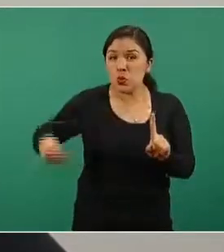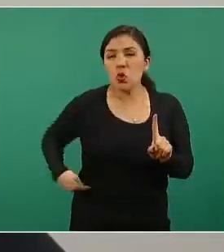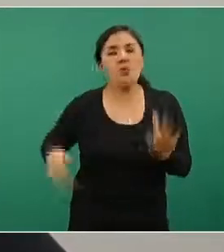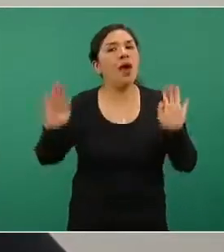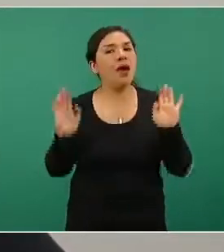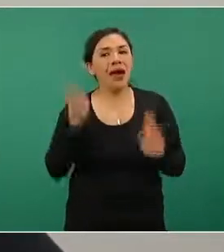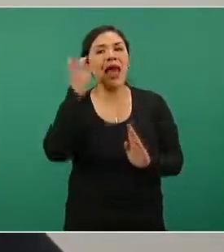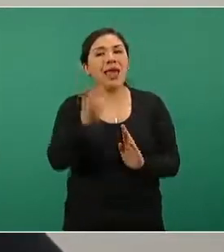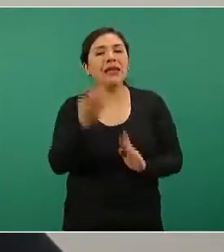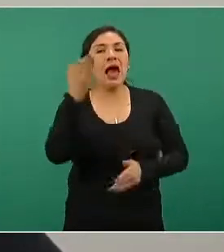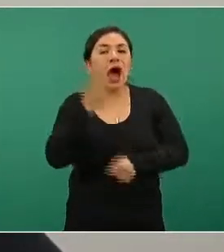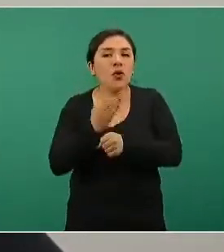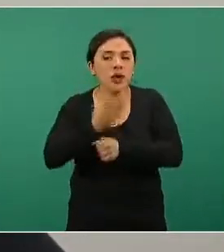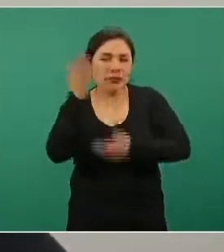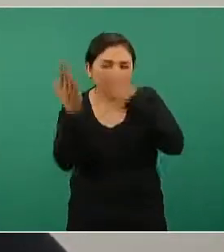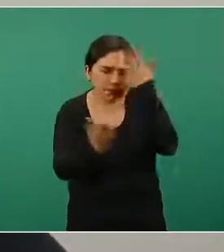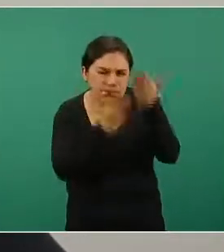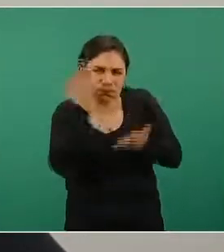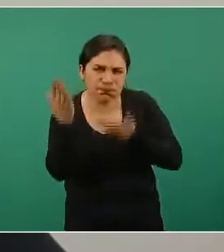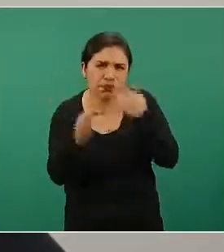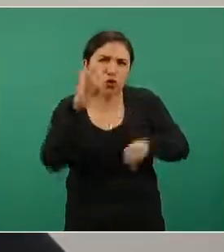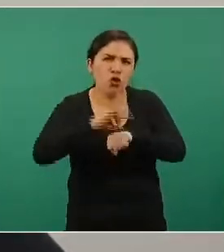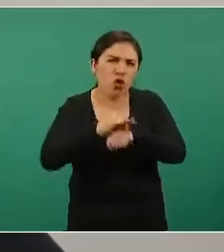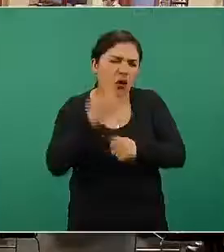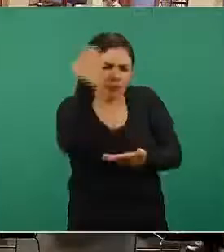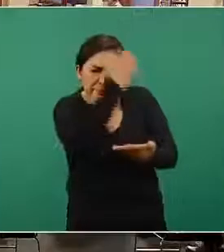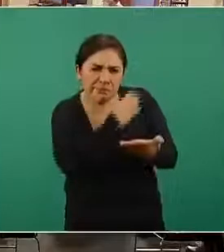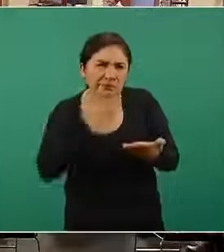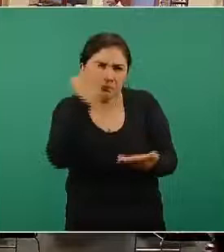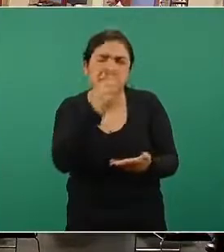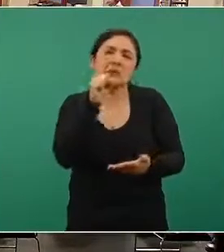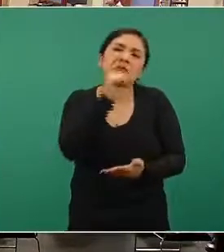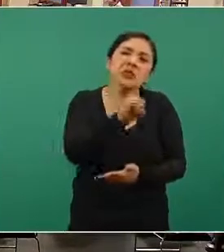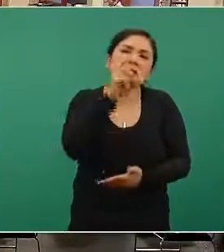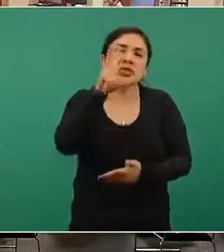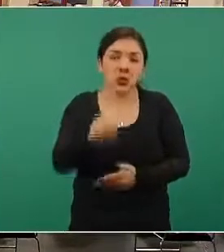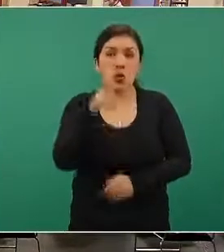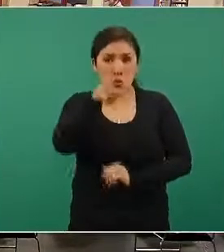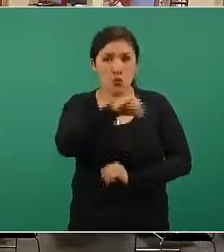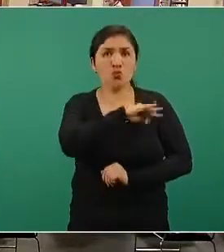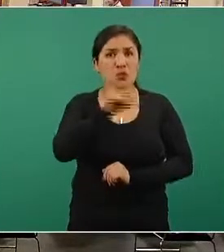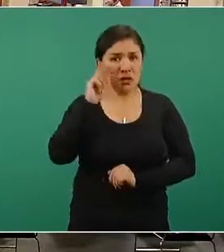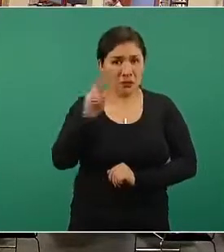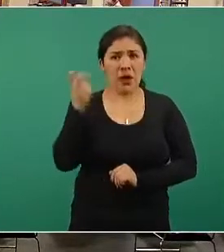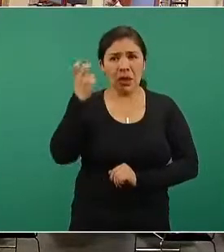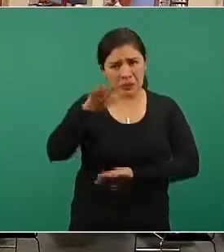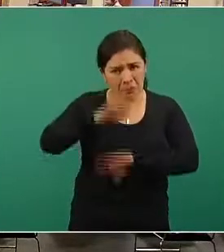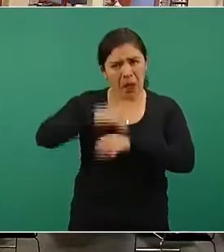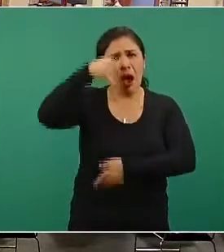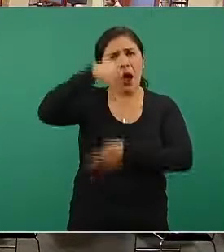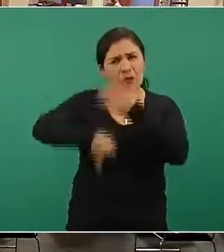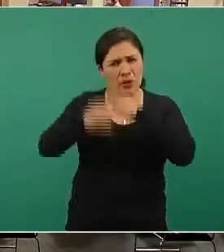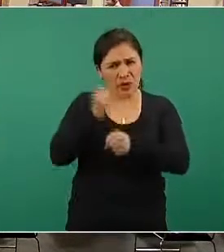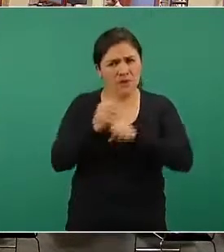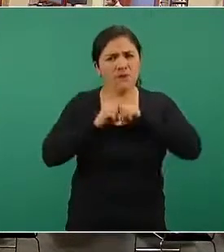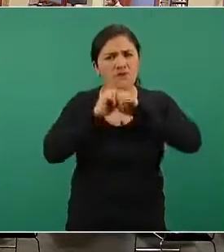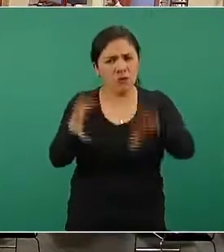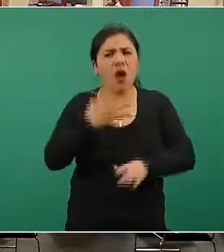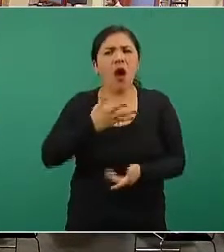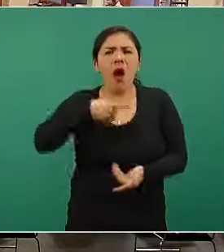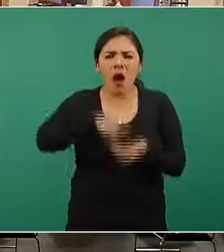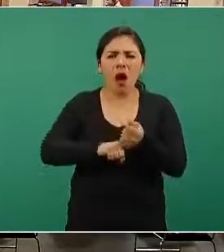viene posterior a una dictaminación. Pueden ustedes también encontrar información actualizada en los